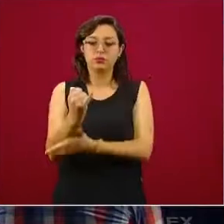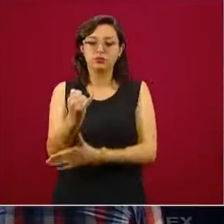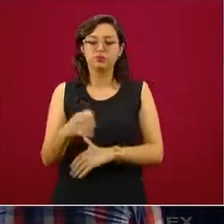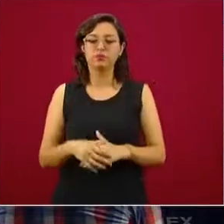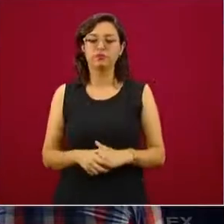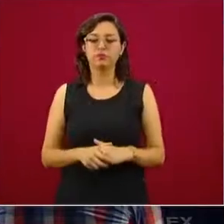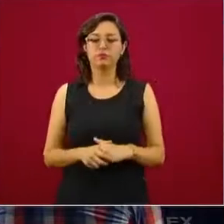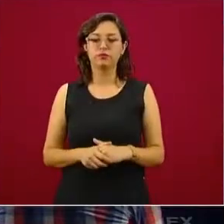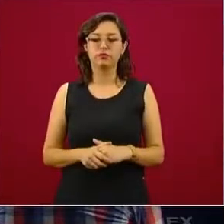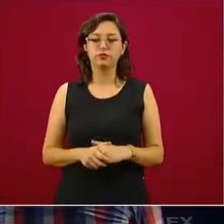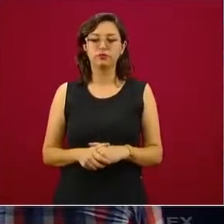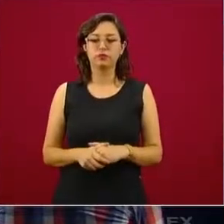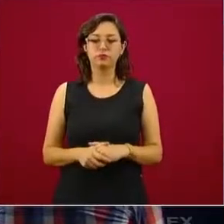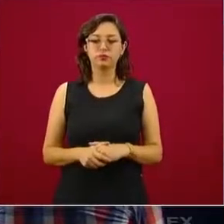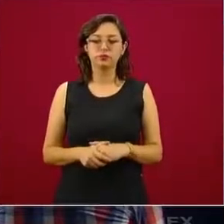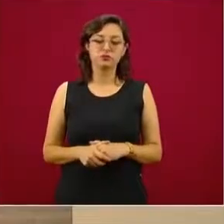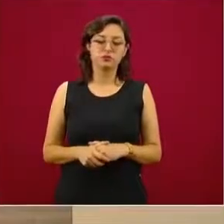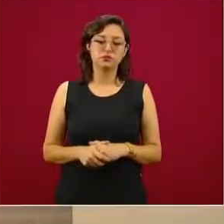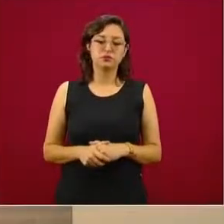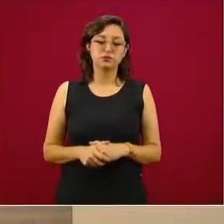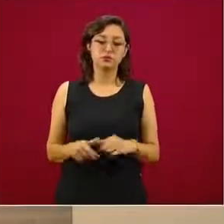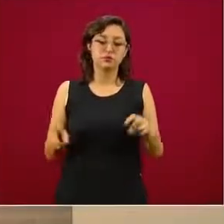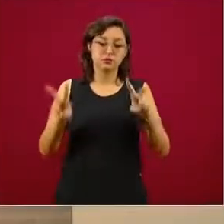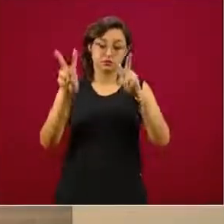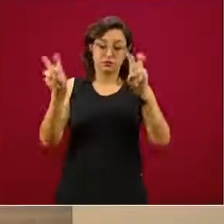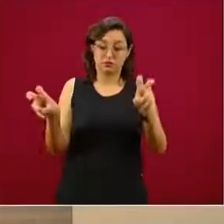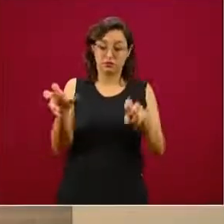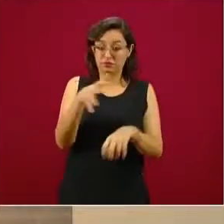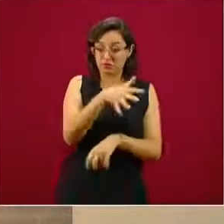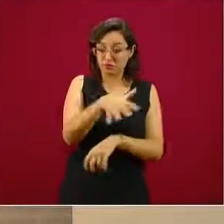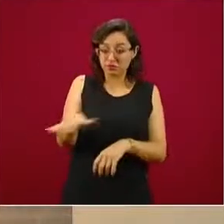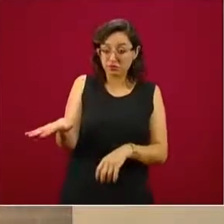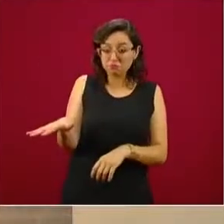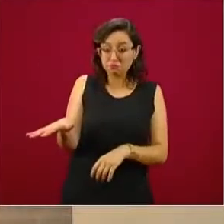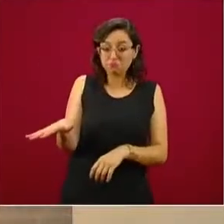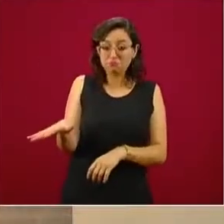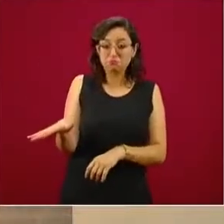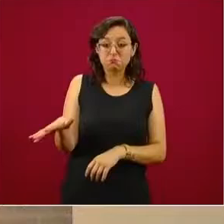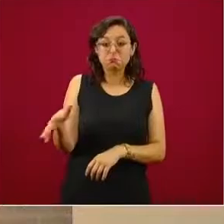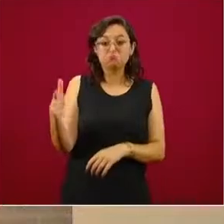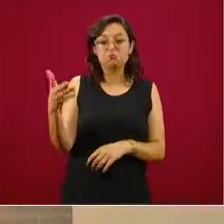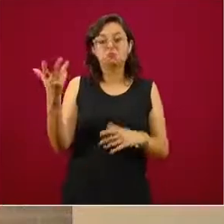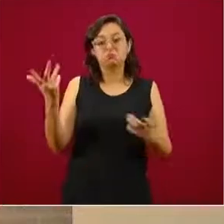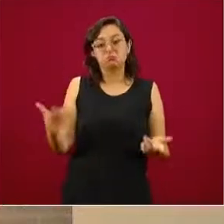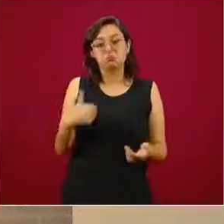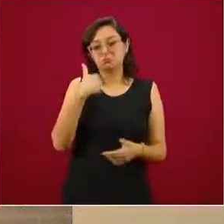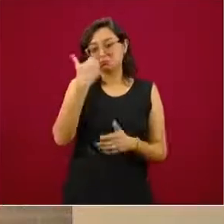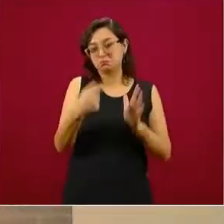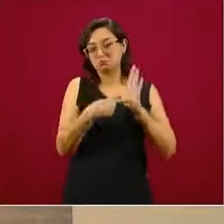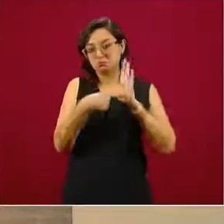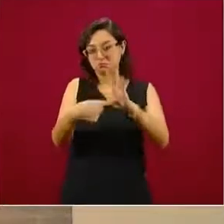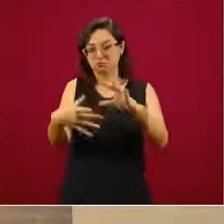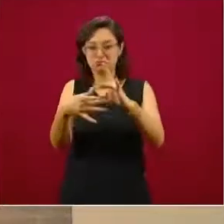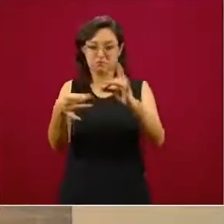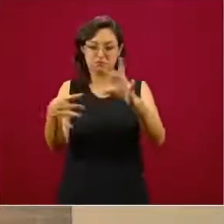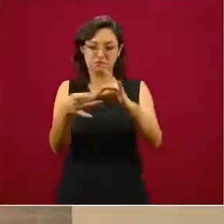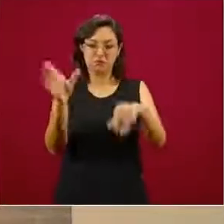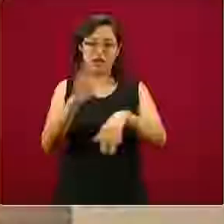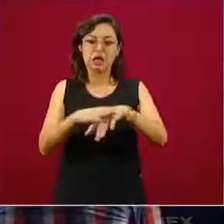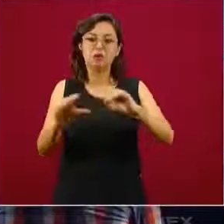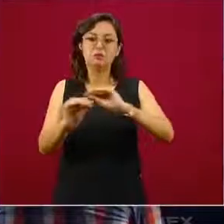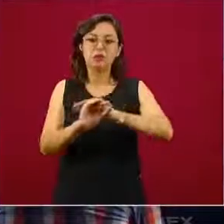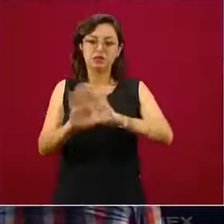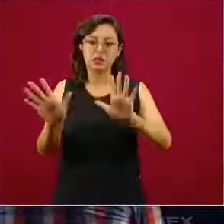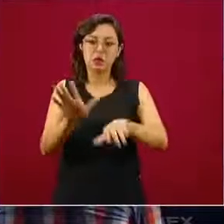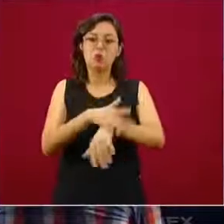Esto, en términos muy generales, es algo que quería aclarar porque